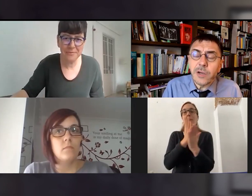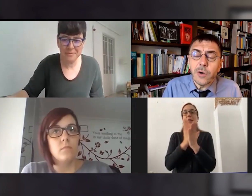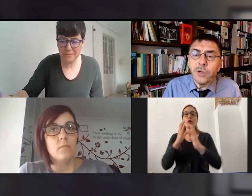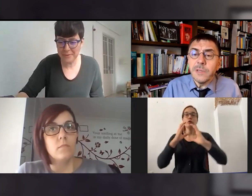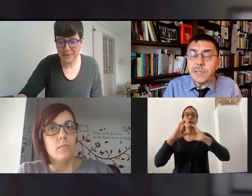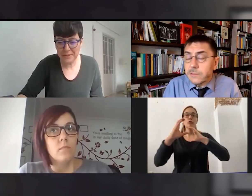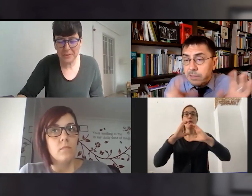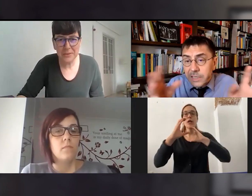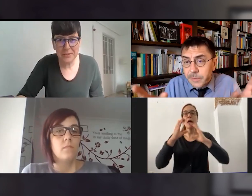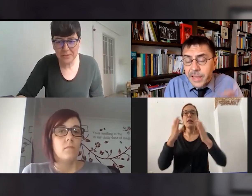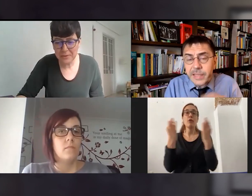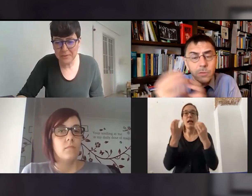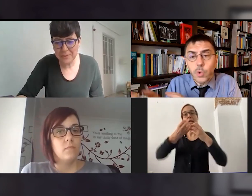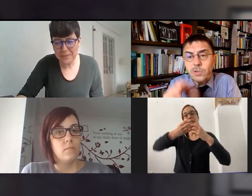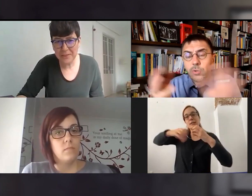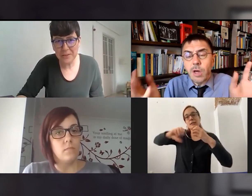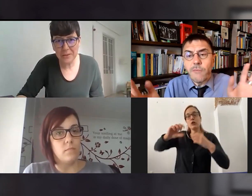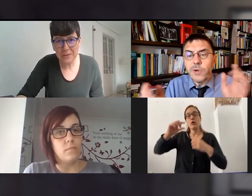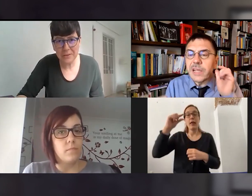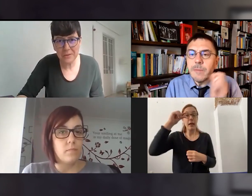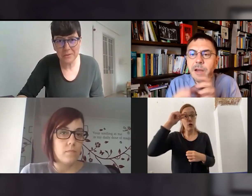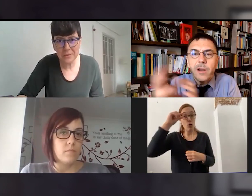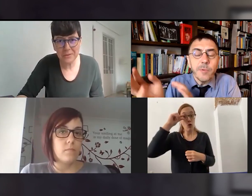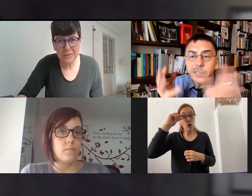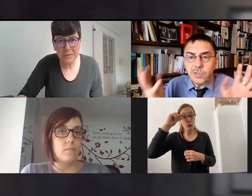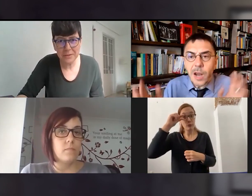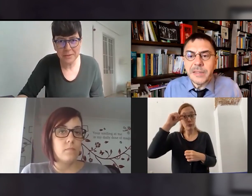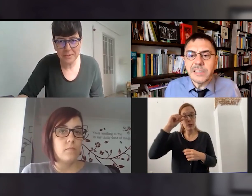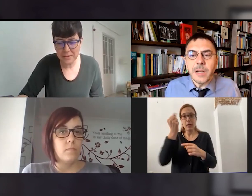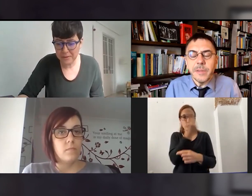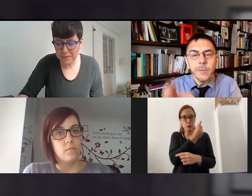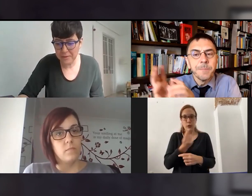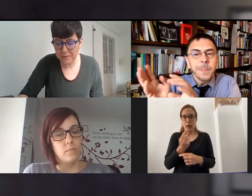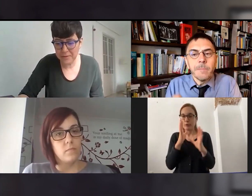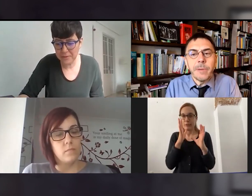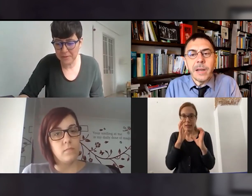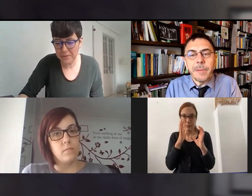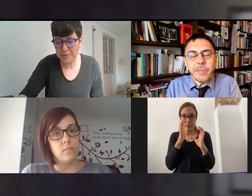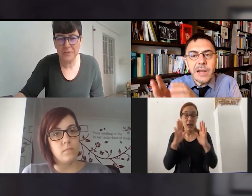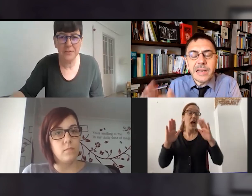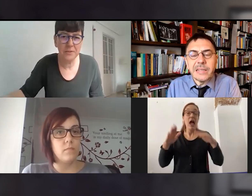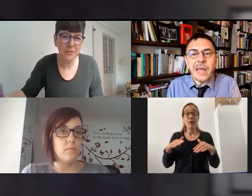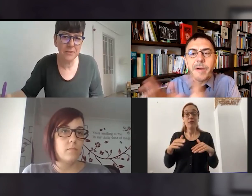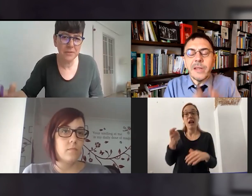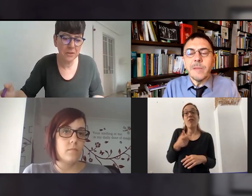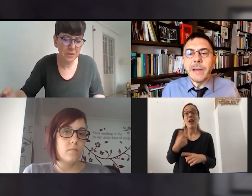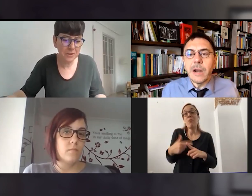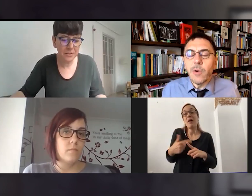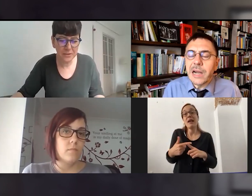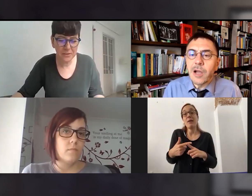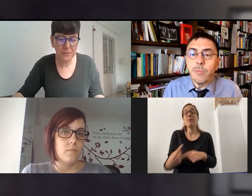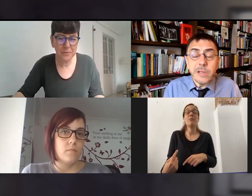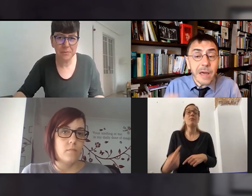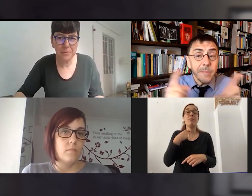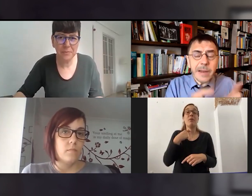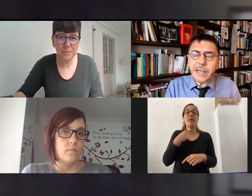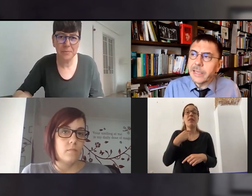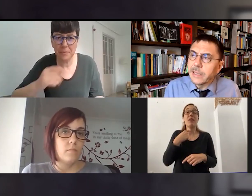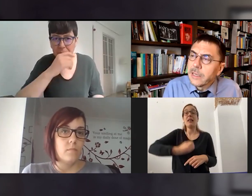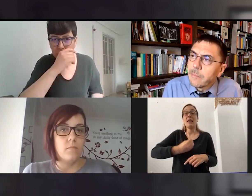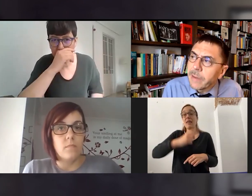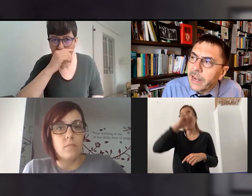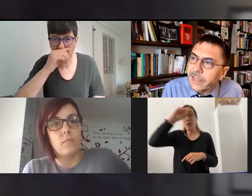de Rejón, que es verdad que su resultado fue terrible, ¿no?, porque solamente ha servido para perder la alcaldía de Madrid, para no ganar la comunidad